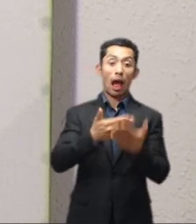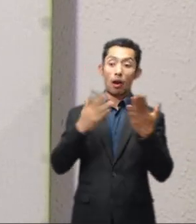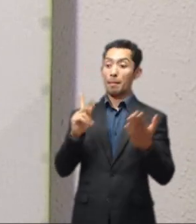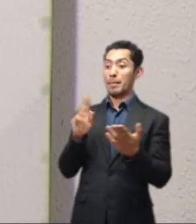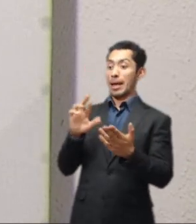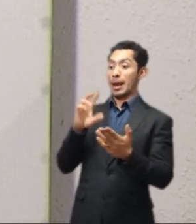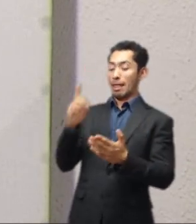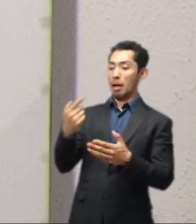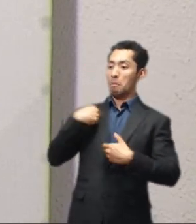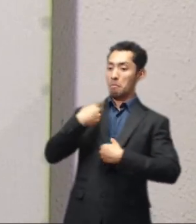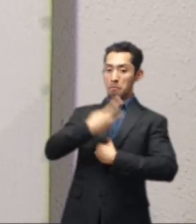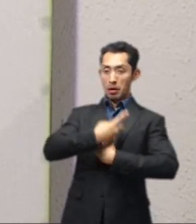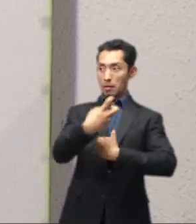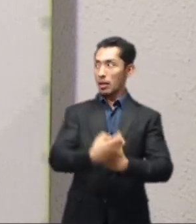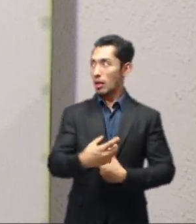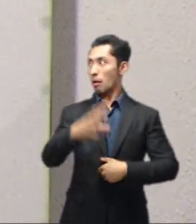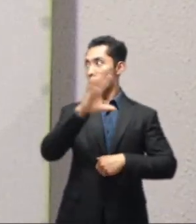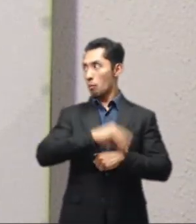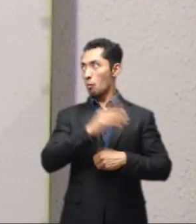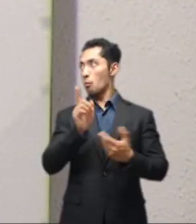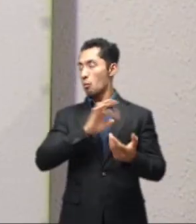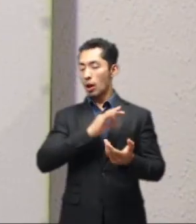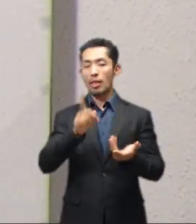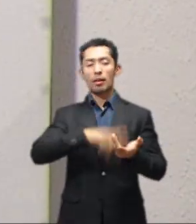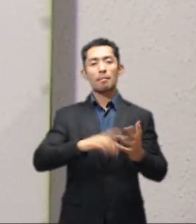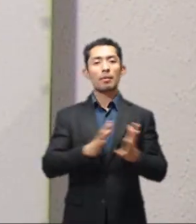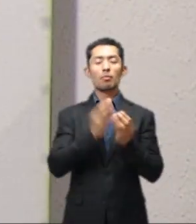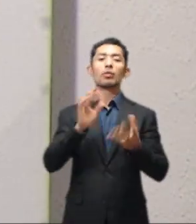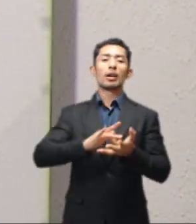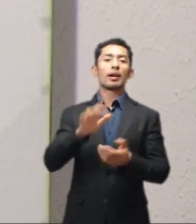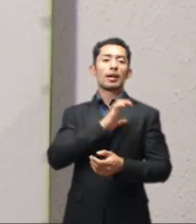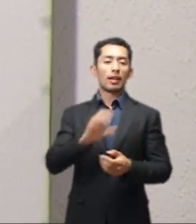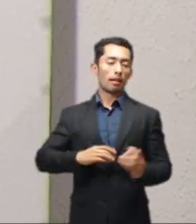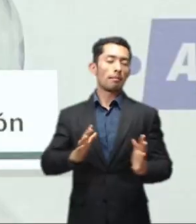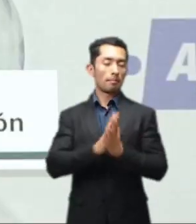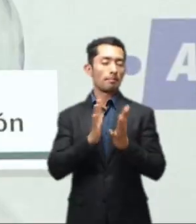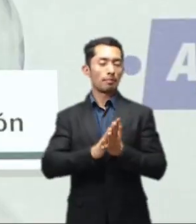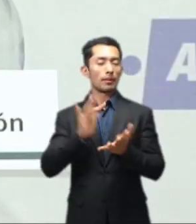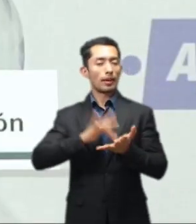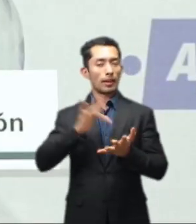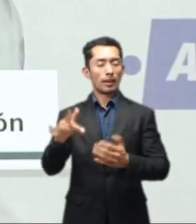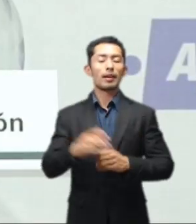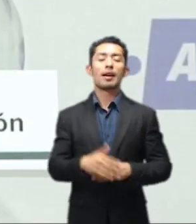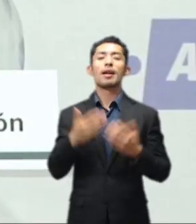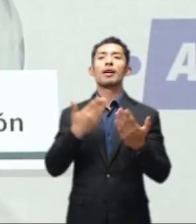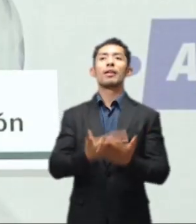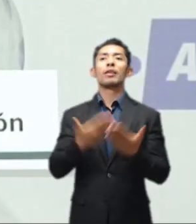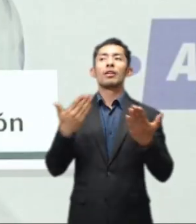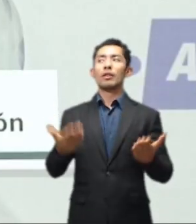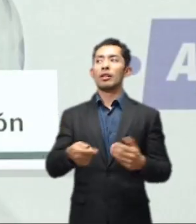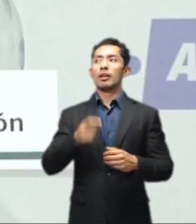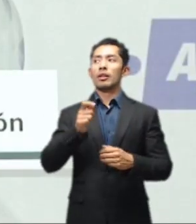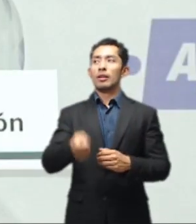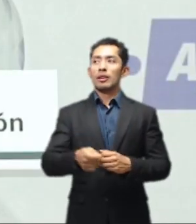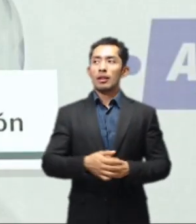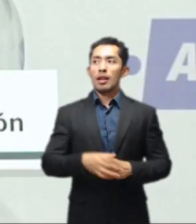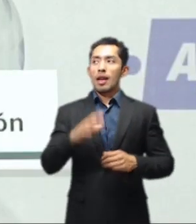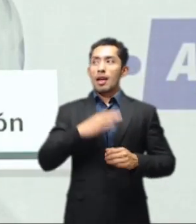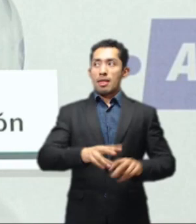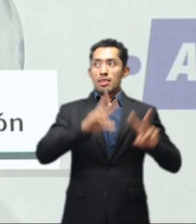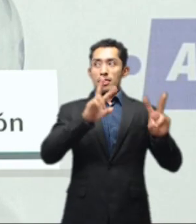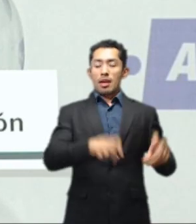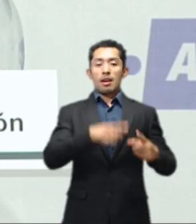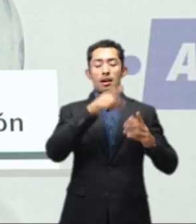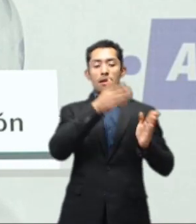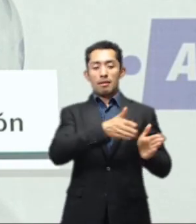democrática que me dio permiso de participar Muchas gracias candidato por su palabra ahora pasaremos a los temas que se